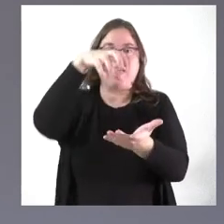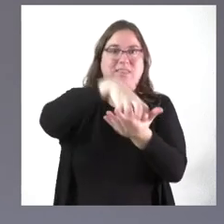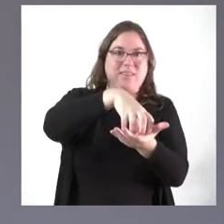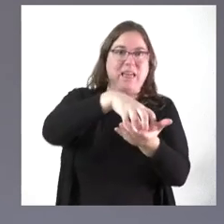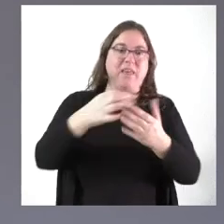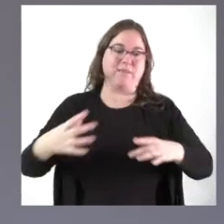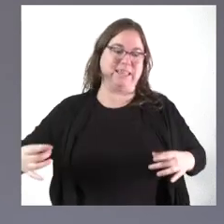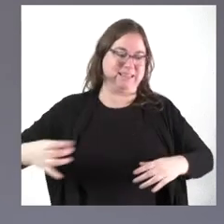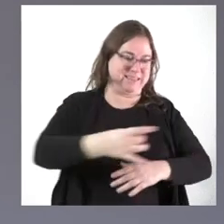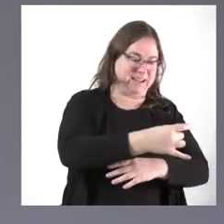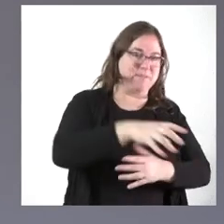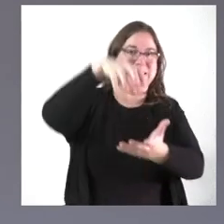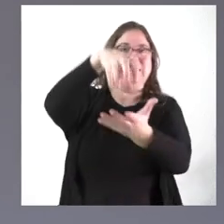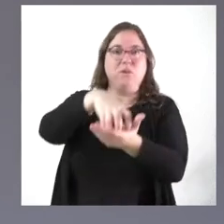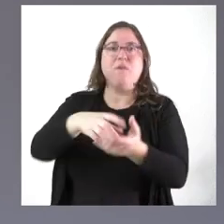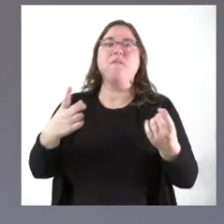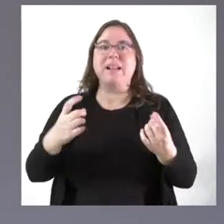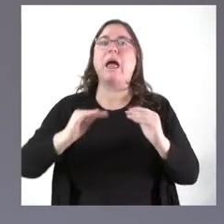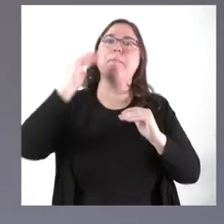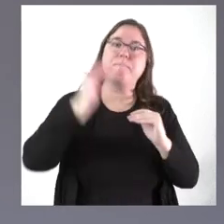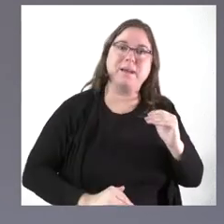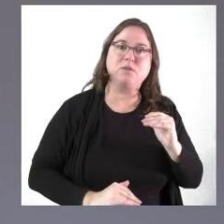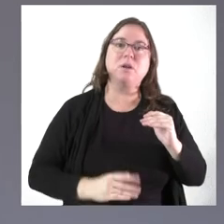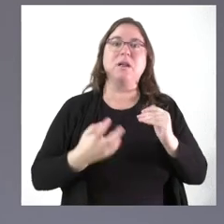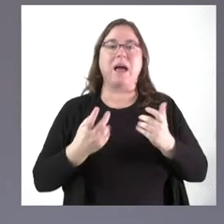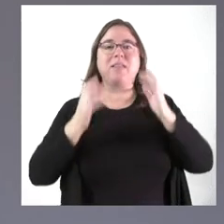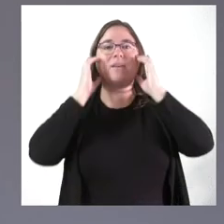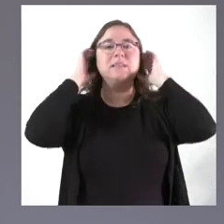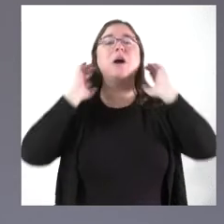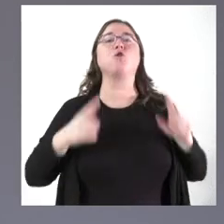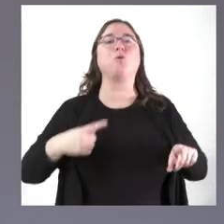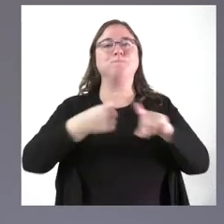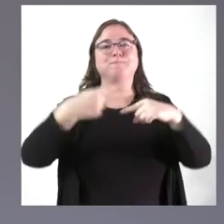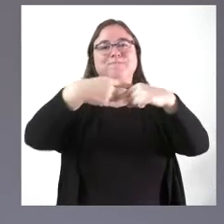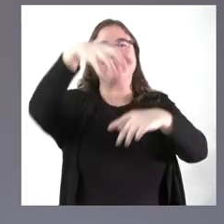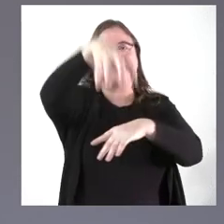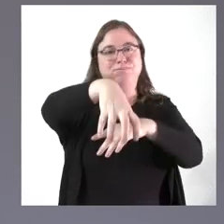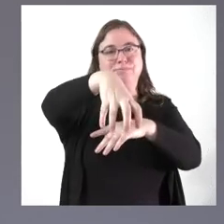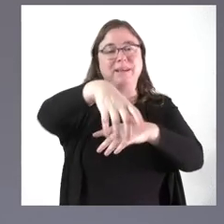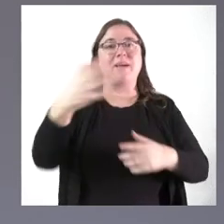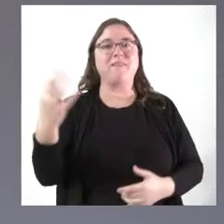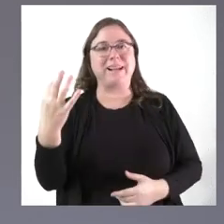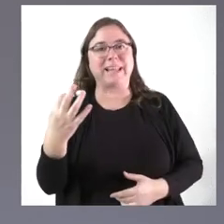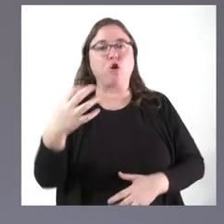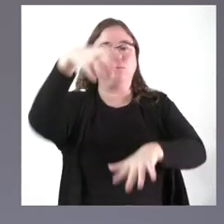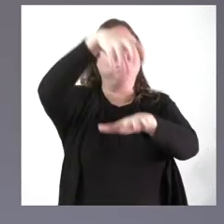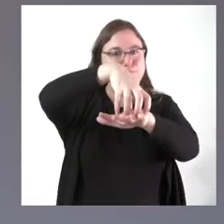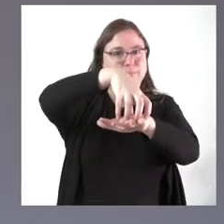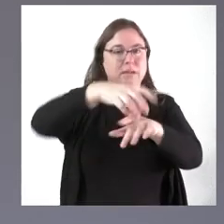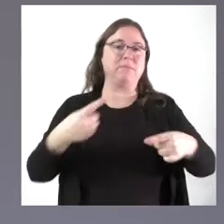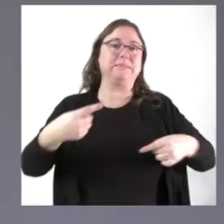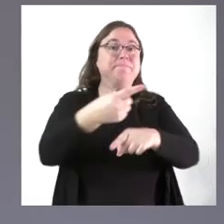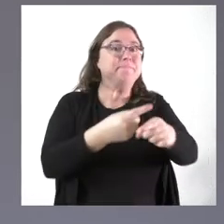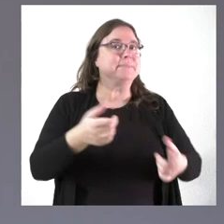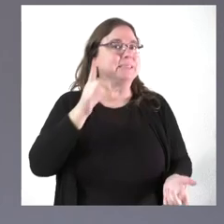terminal ferroviaria tiene un inmenso menor valor que el tornero es intermodal que es para lo que se pensó inicialmente y es lo que era la